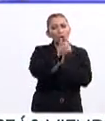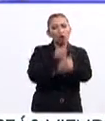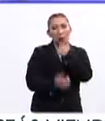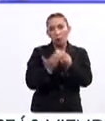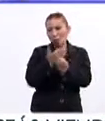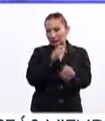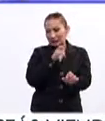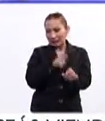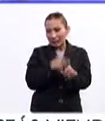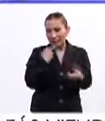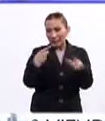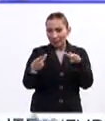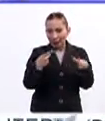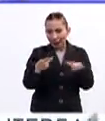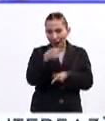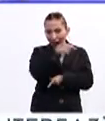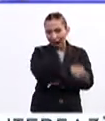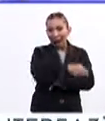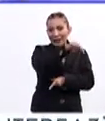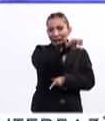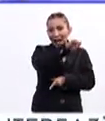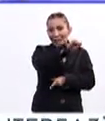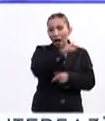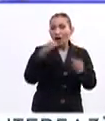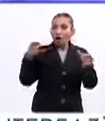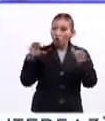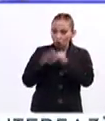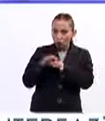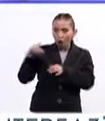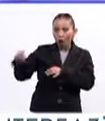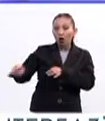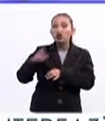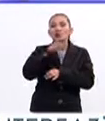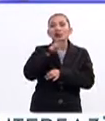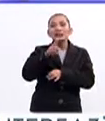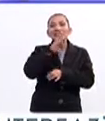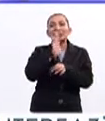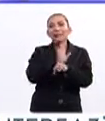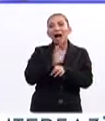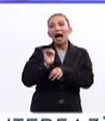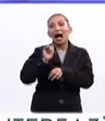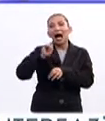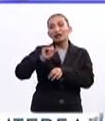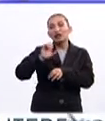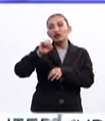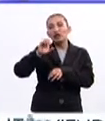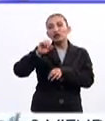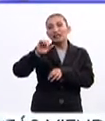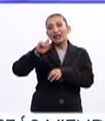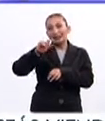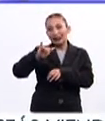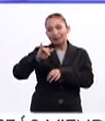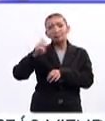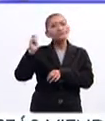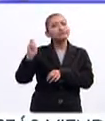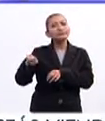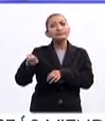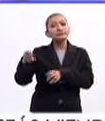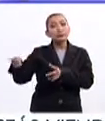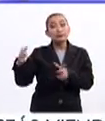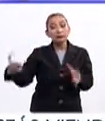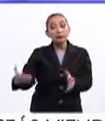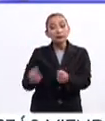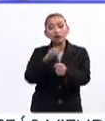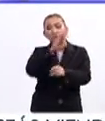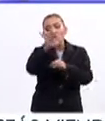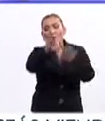muy particular que organiza la NASA junto con el Houston Cinema Art Society, que pues se trata de